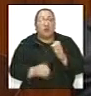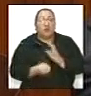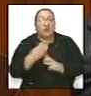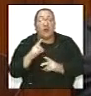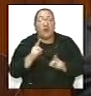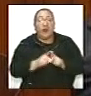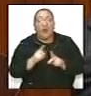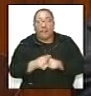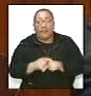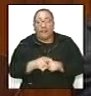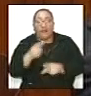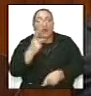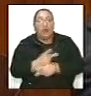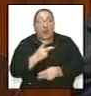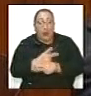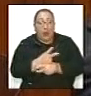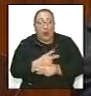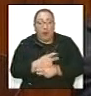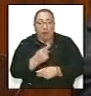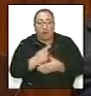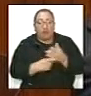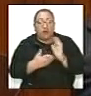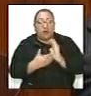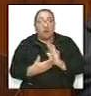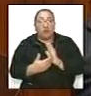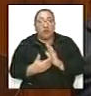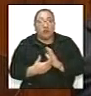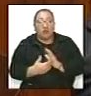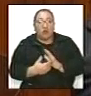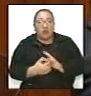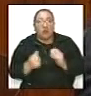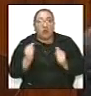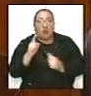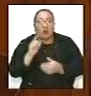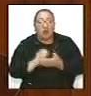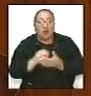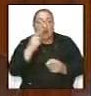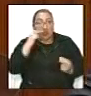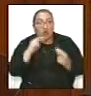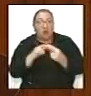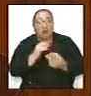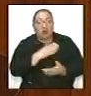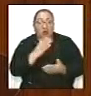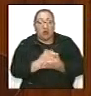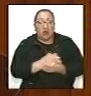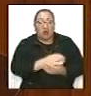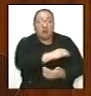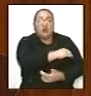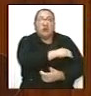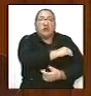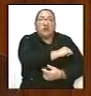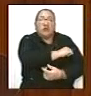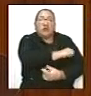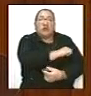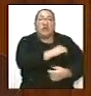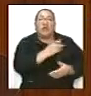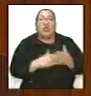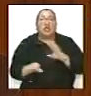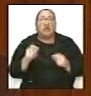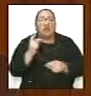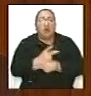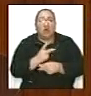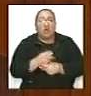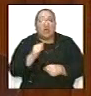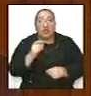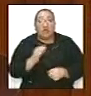sino medidas preventivas que contemplan, una vez que conocemos el problema, ¿qué hacemos para prevenir? Si